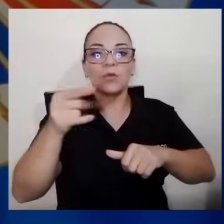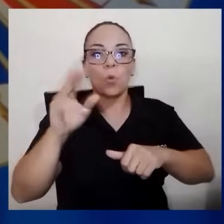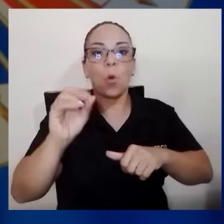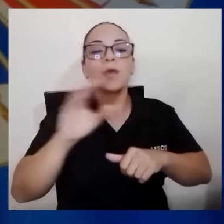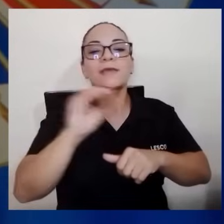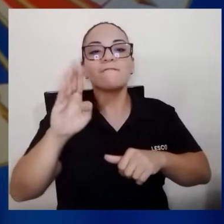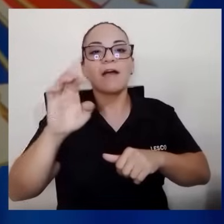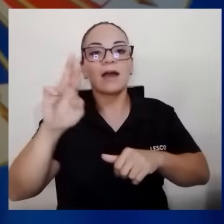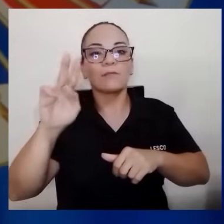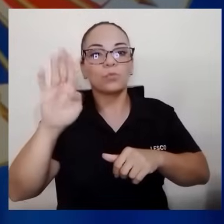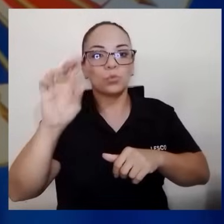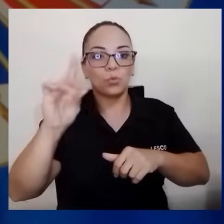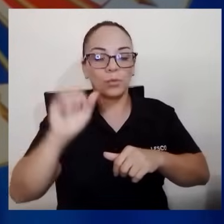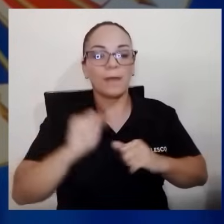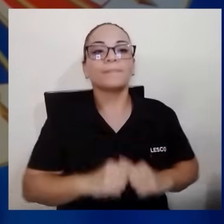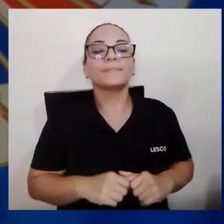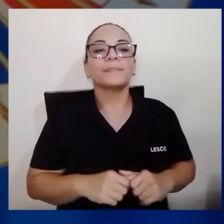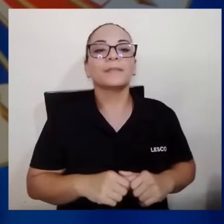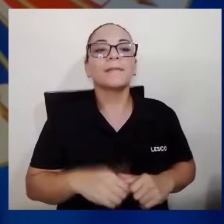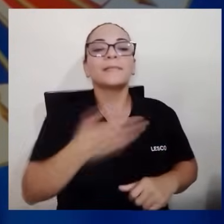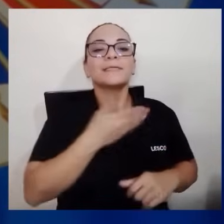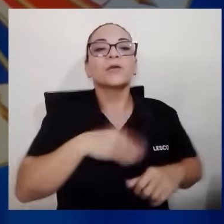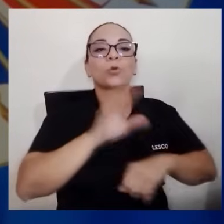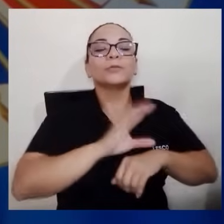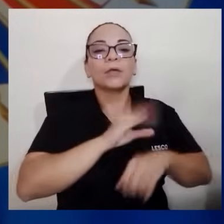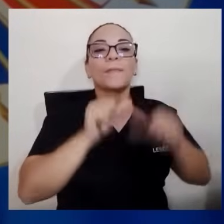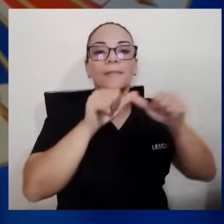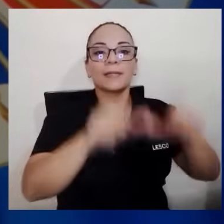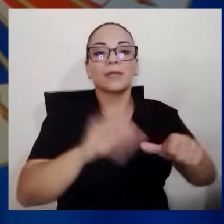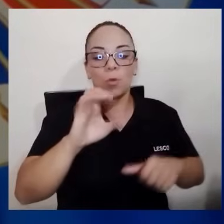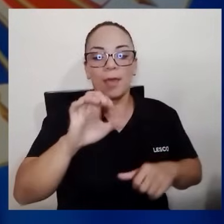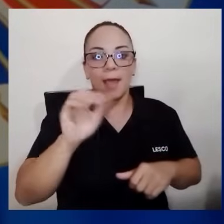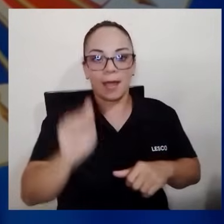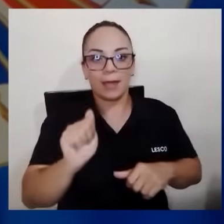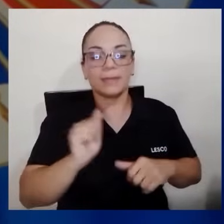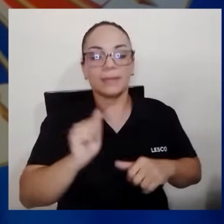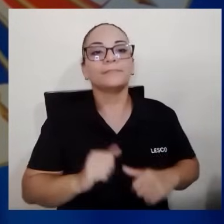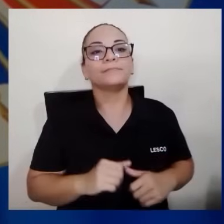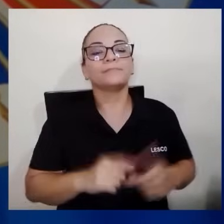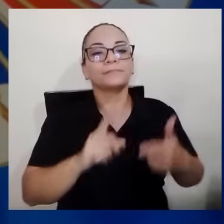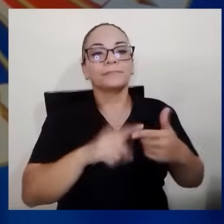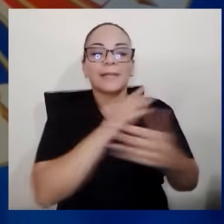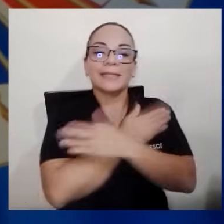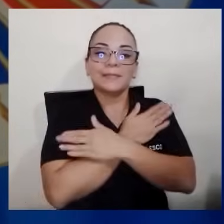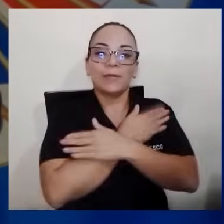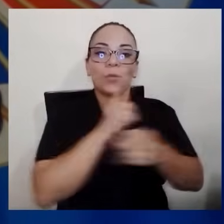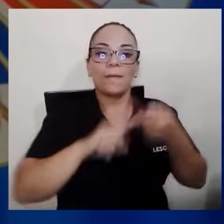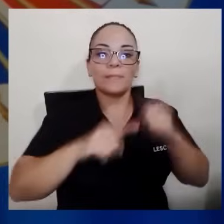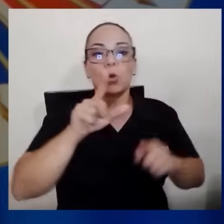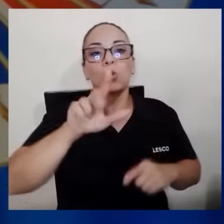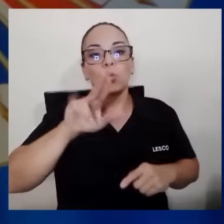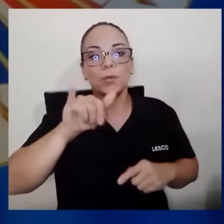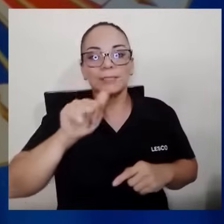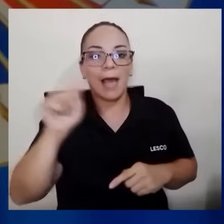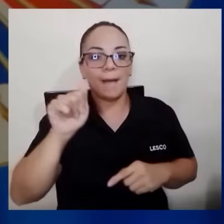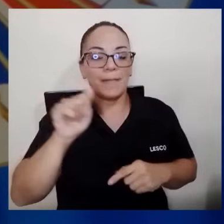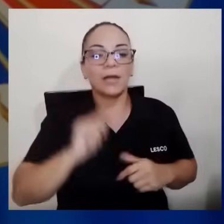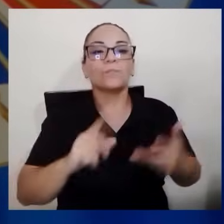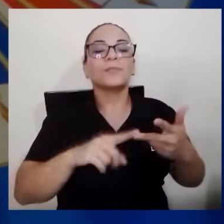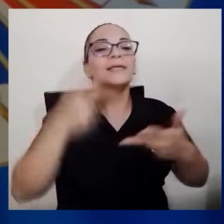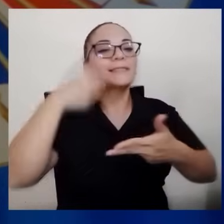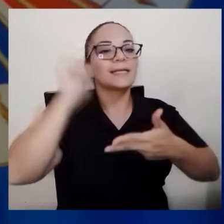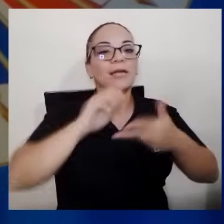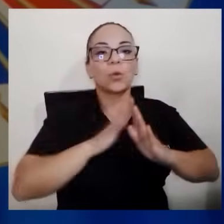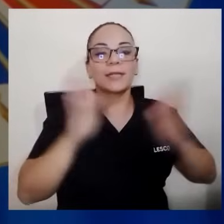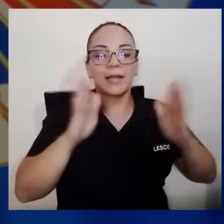del Consejo permanente de la oa mi estimado amigo Don Luis almagro secretario general de la